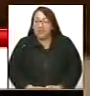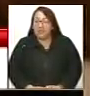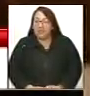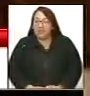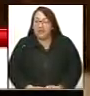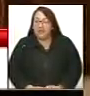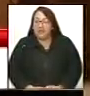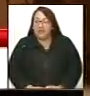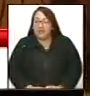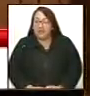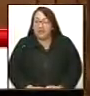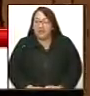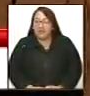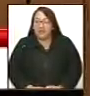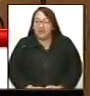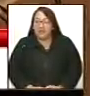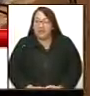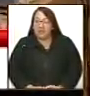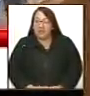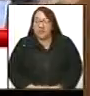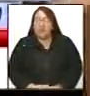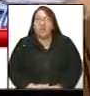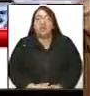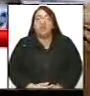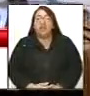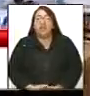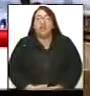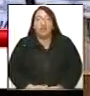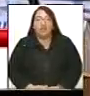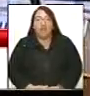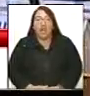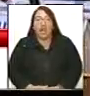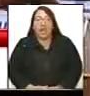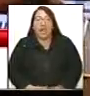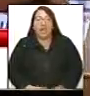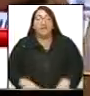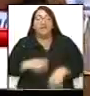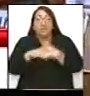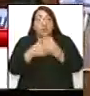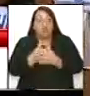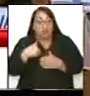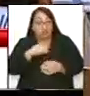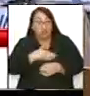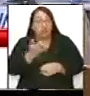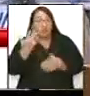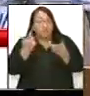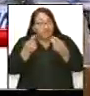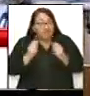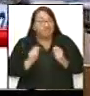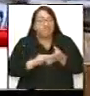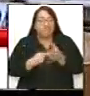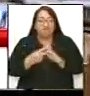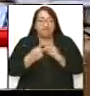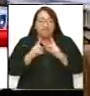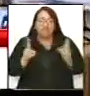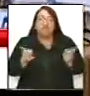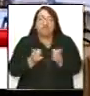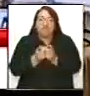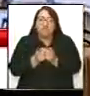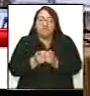Presidenta, eco. Siguiente, por favor. Bien, lo que nosotros vamos a intentar es, muy